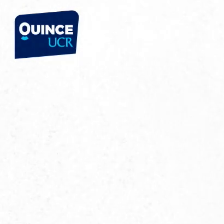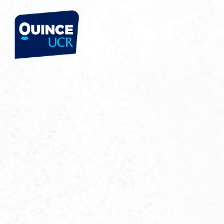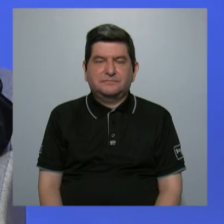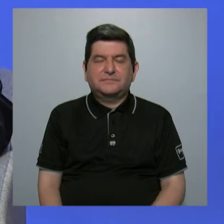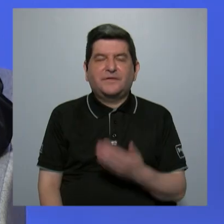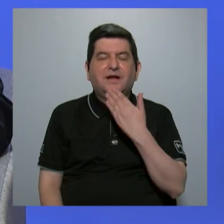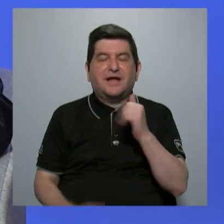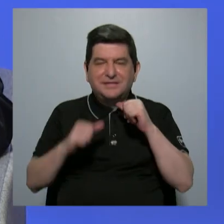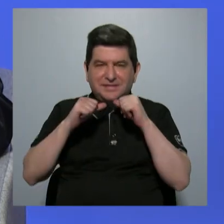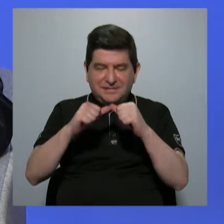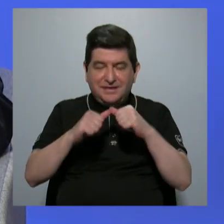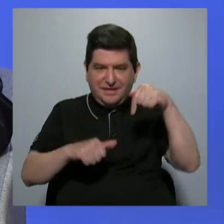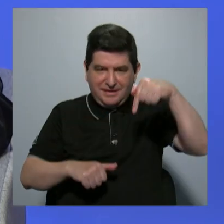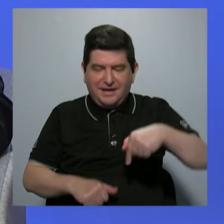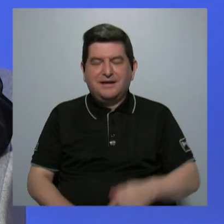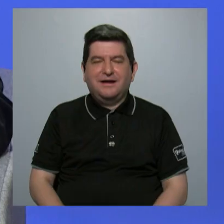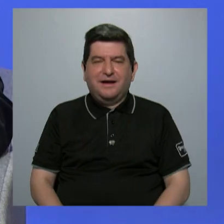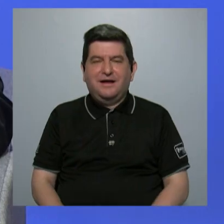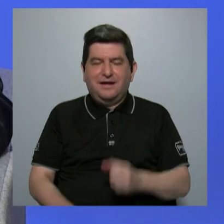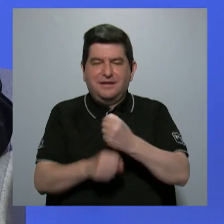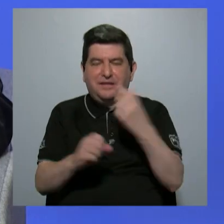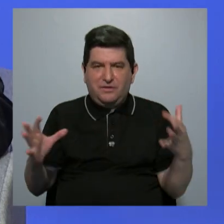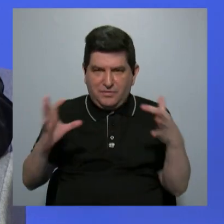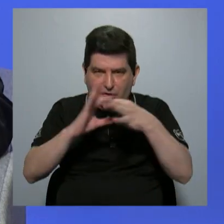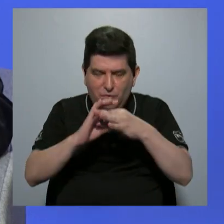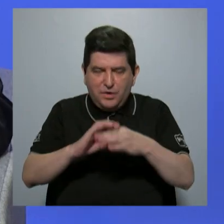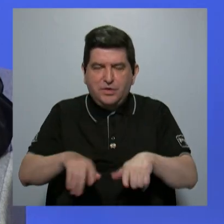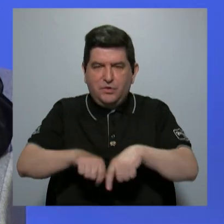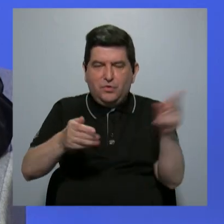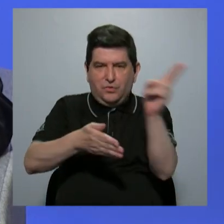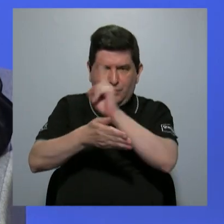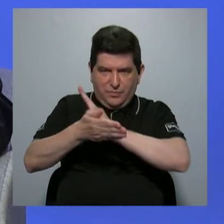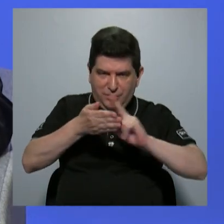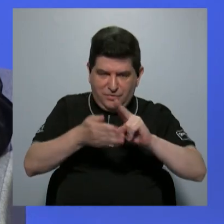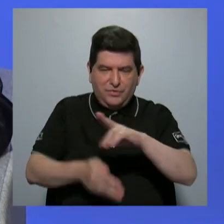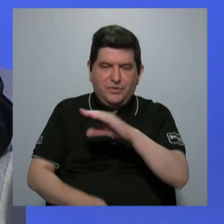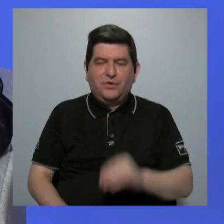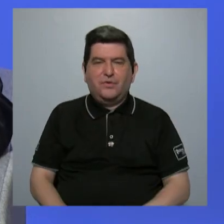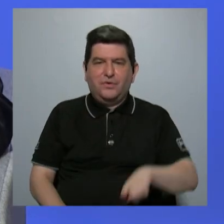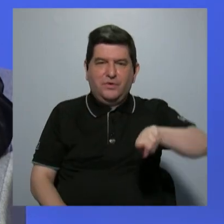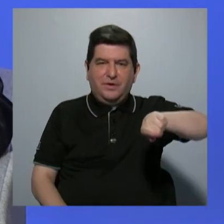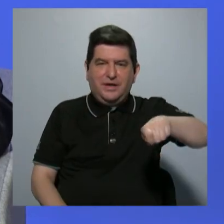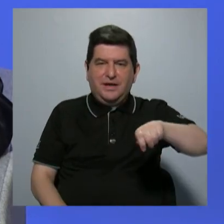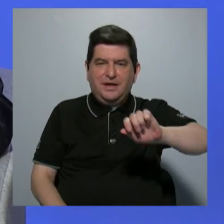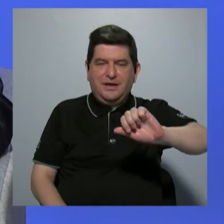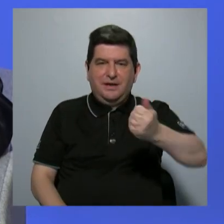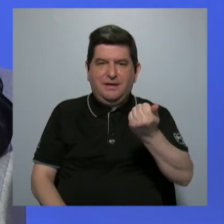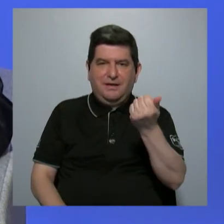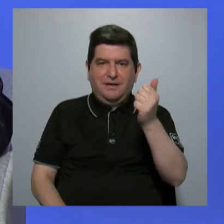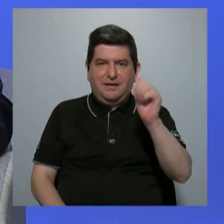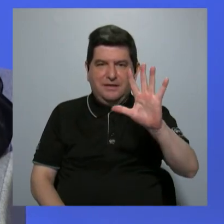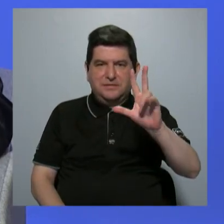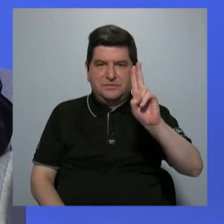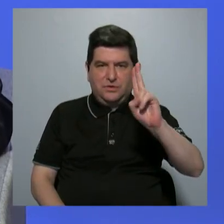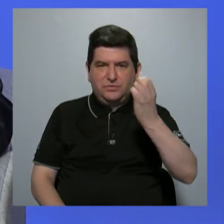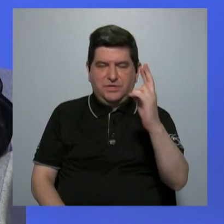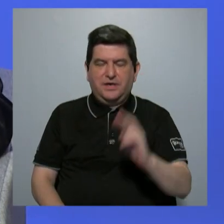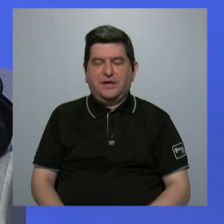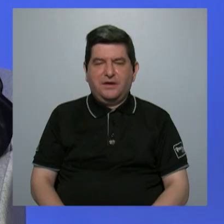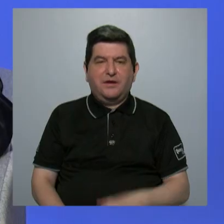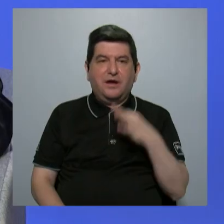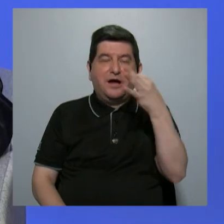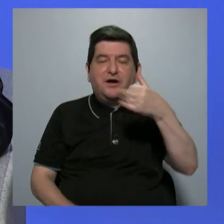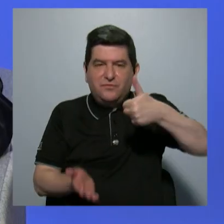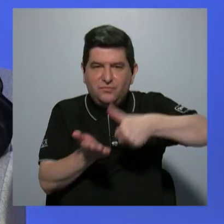Muchas gracias por continuar con nosotros en este esfuerzo conjunto entre el Semanario Universidad y el Canal 15 de la Universidad de Costa Rica de cara a la elección del